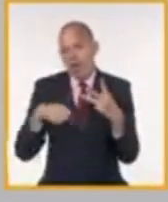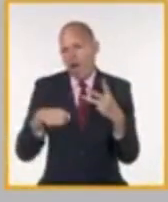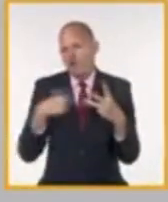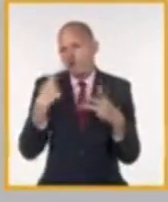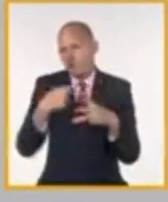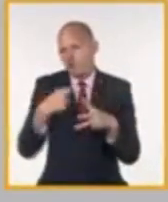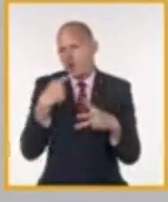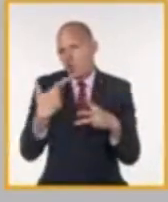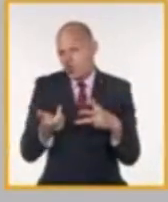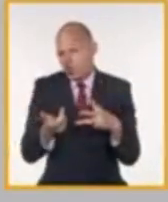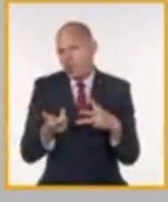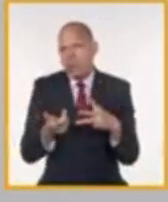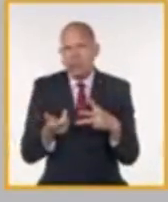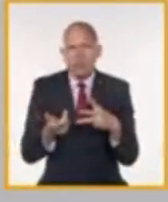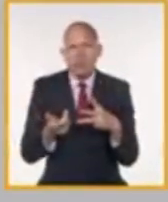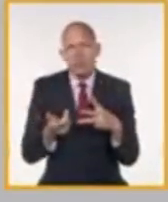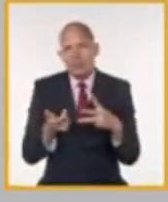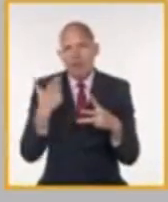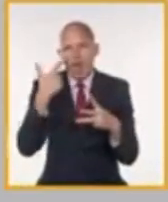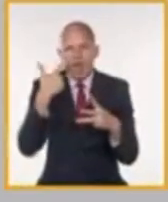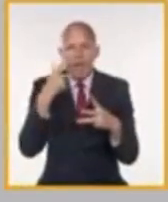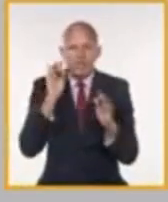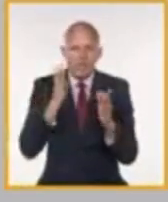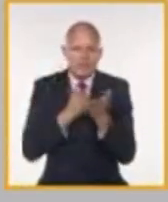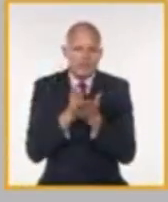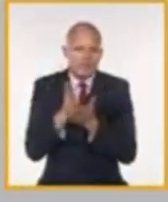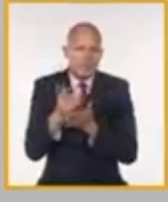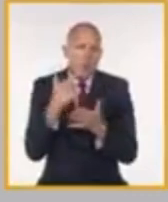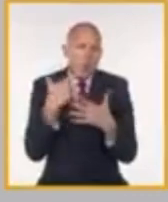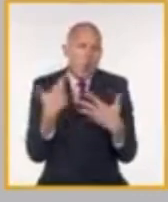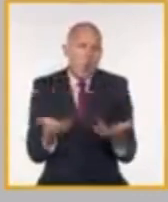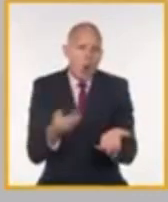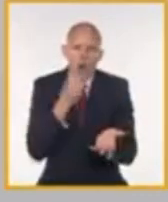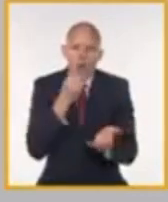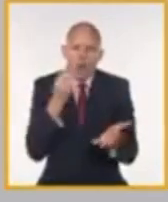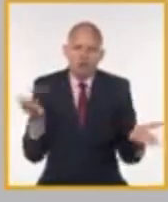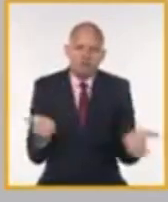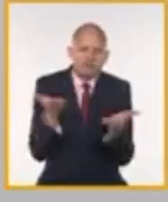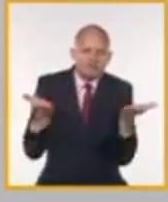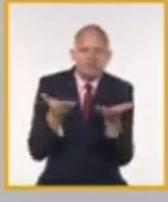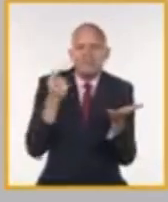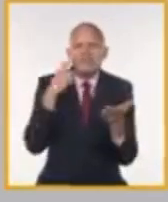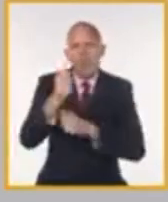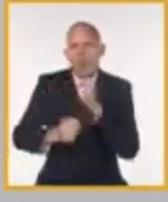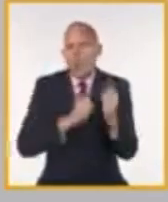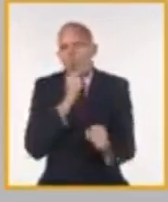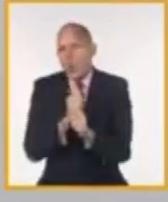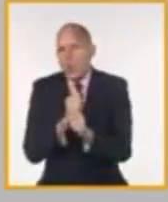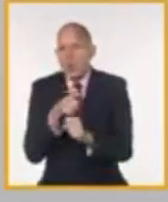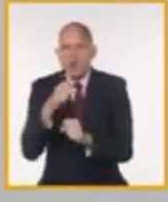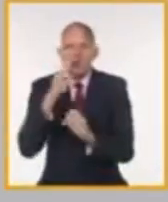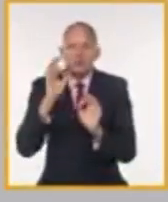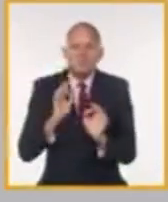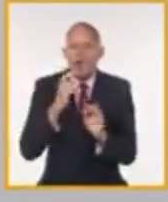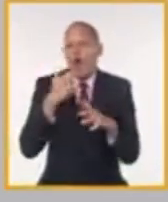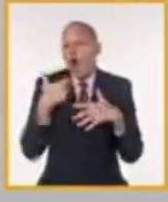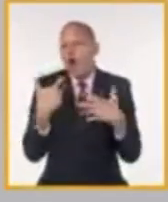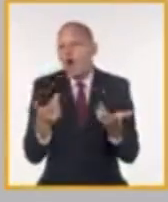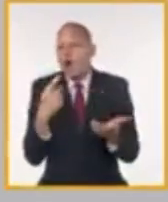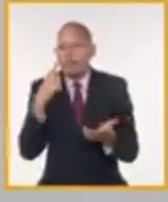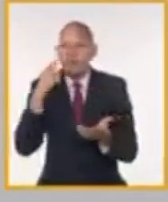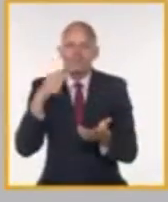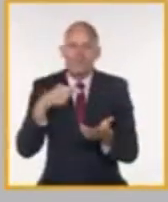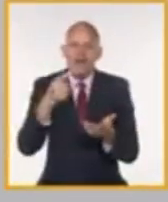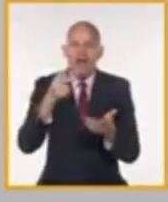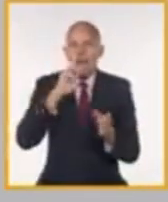la búsqueda de seguir implementando, desarrollando el uso de las fuentes de energía renovables, potenciando